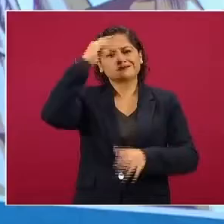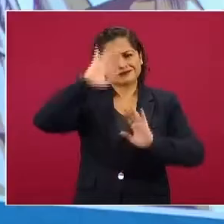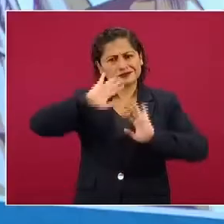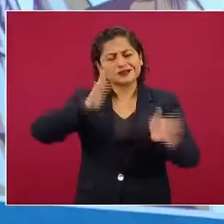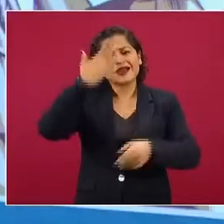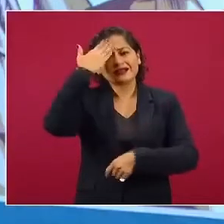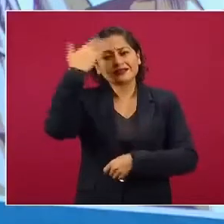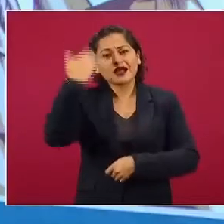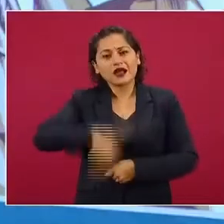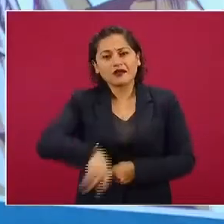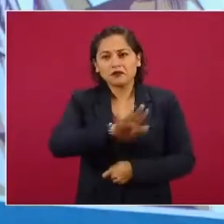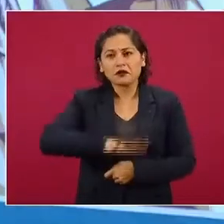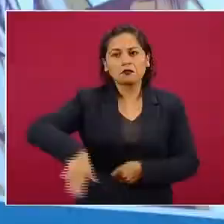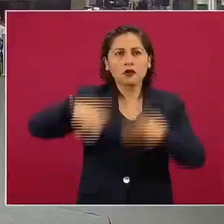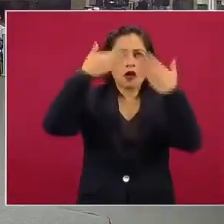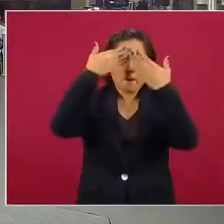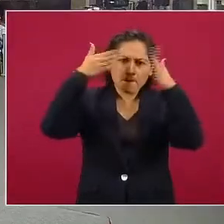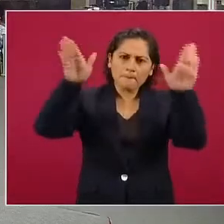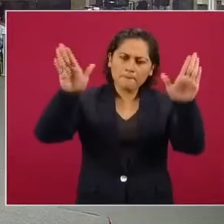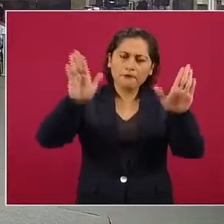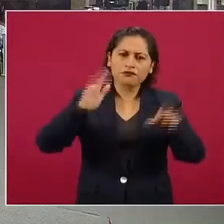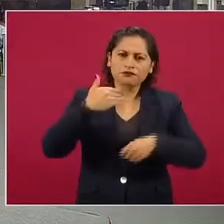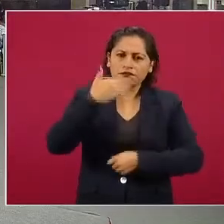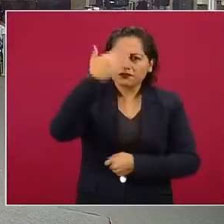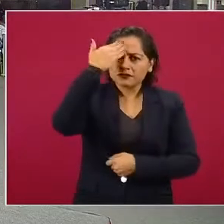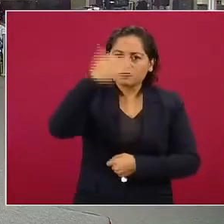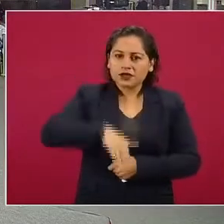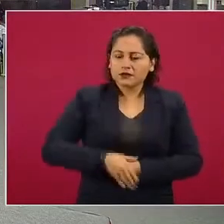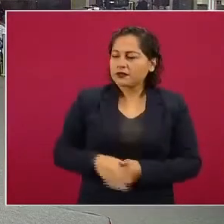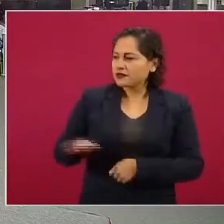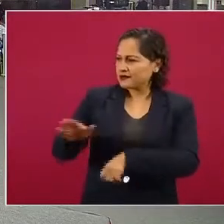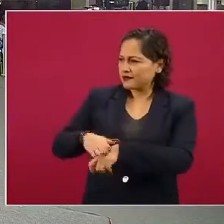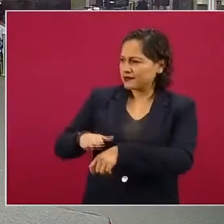de lo que está sucediendo. No conseguiste